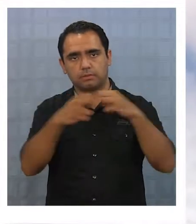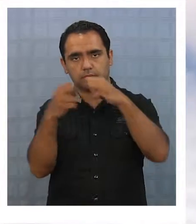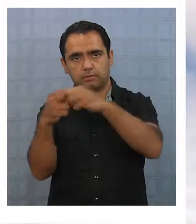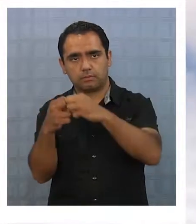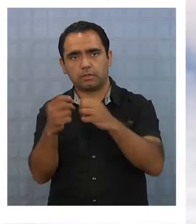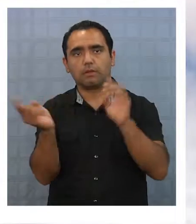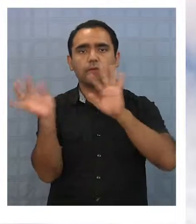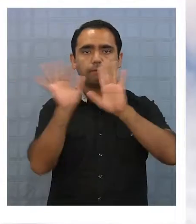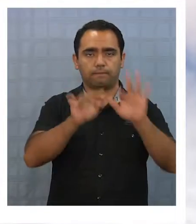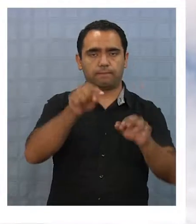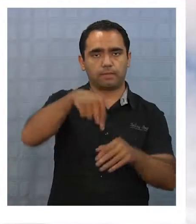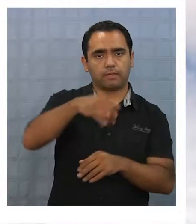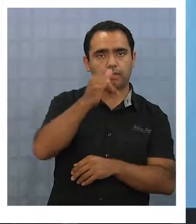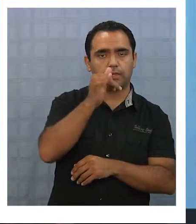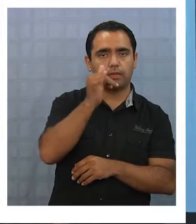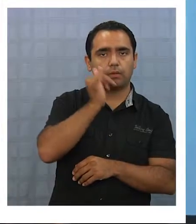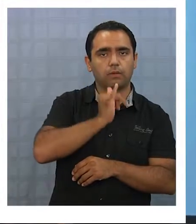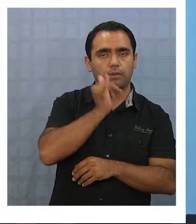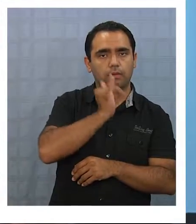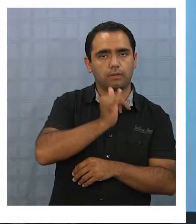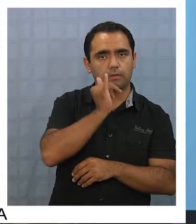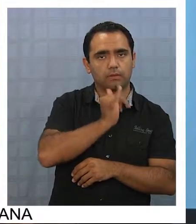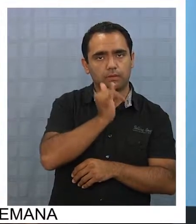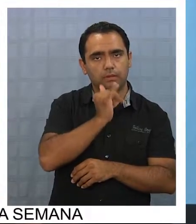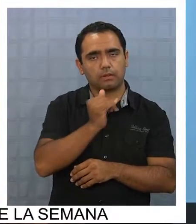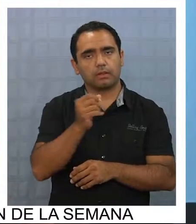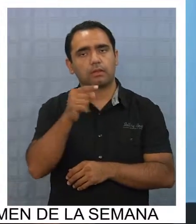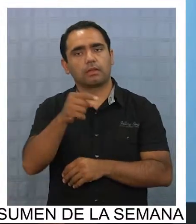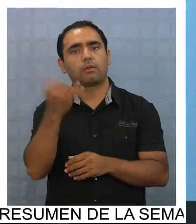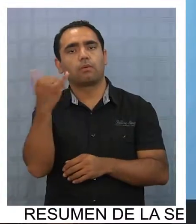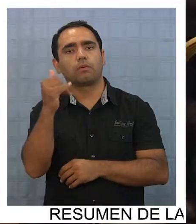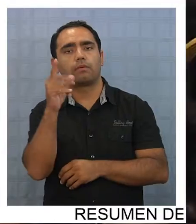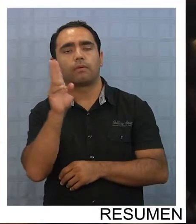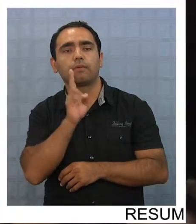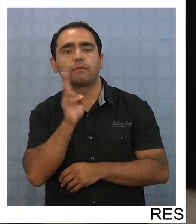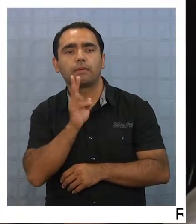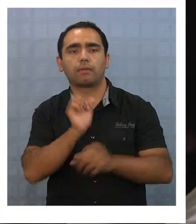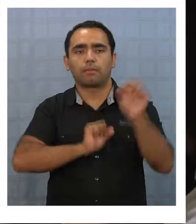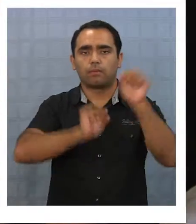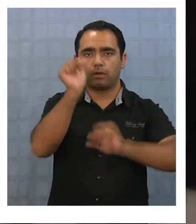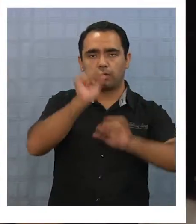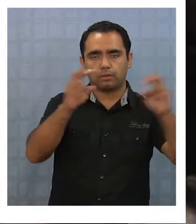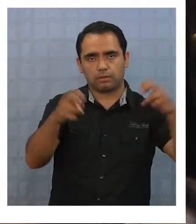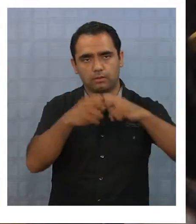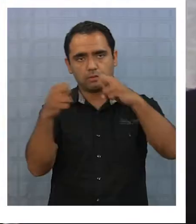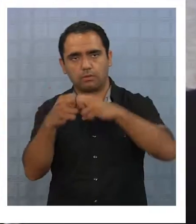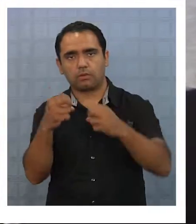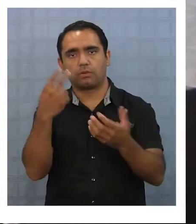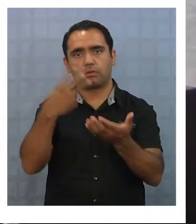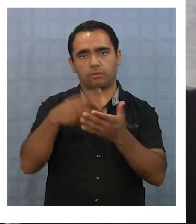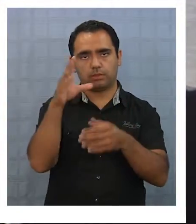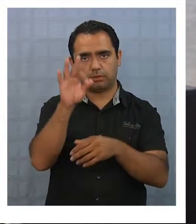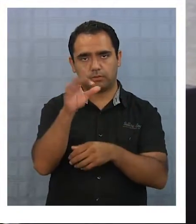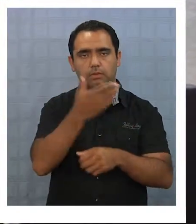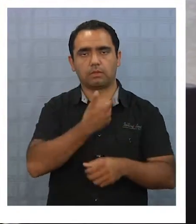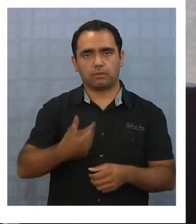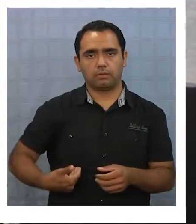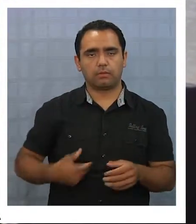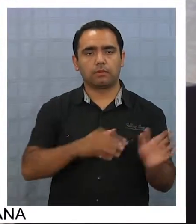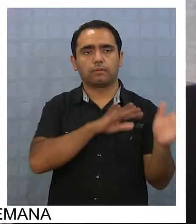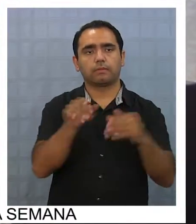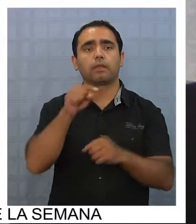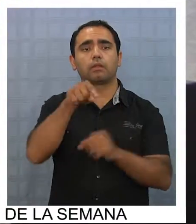las regiones del país se reunieron en Iquique jueves y viernes en el marco de la Agenda Energética y Política Energética 2050